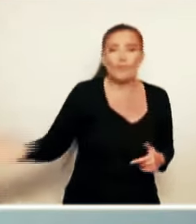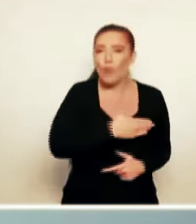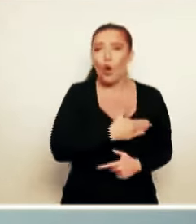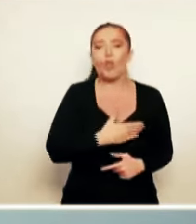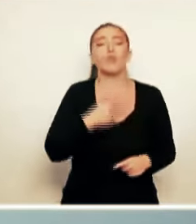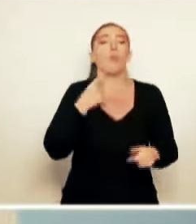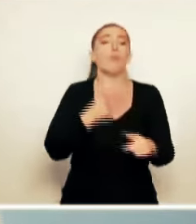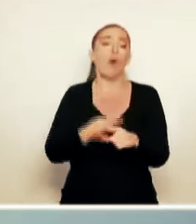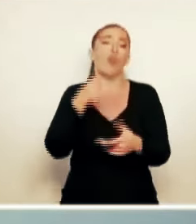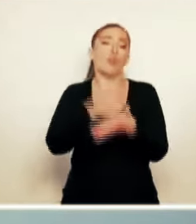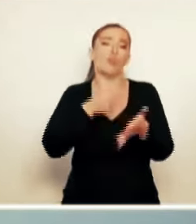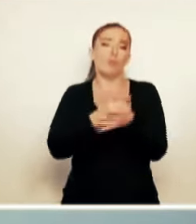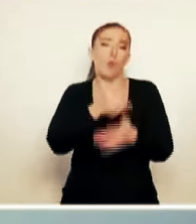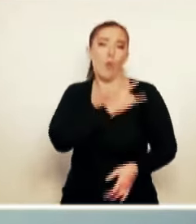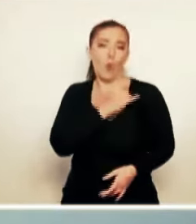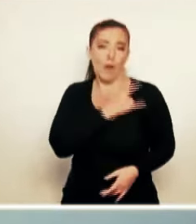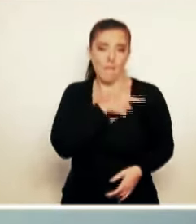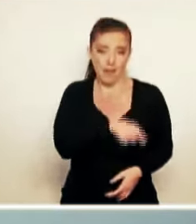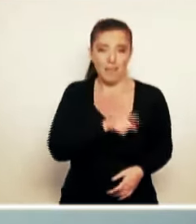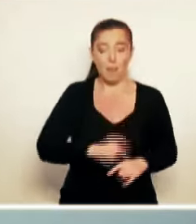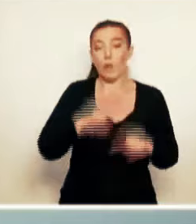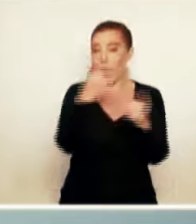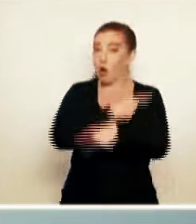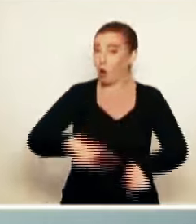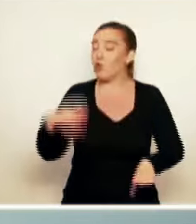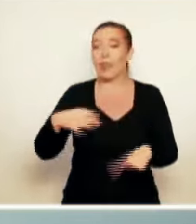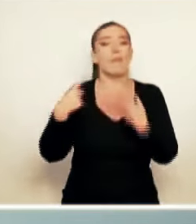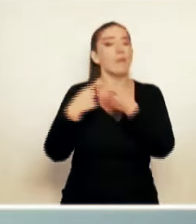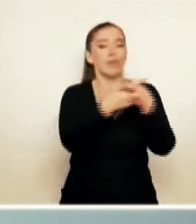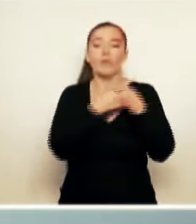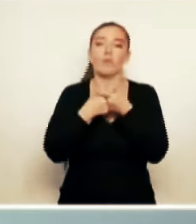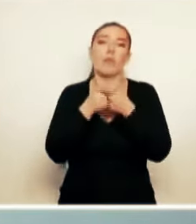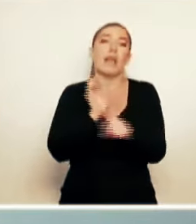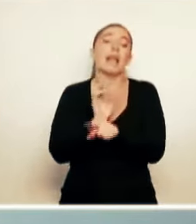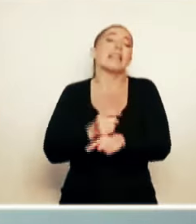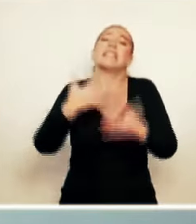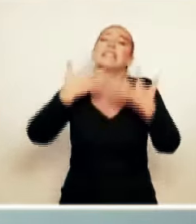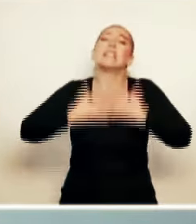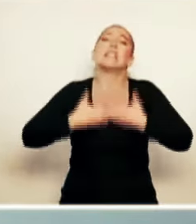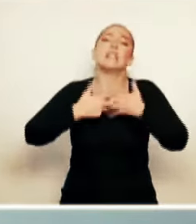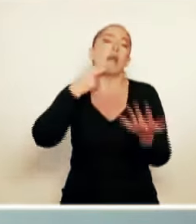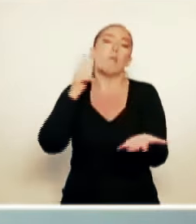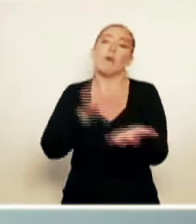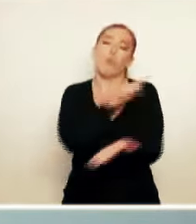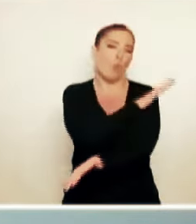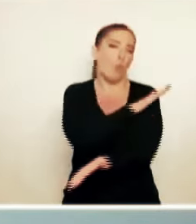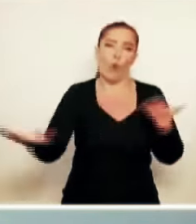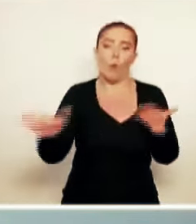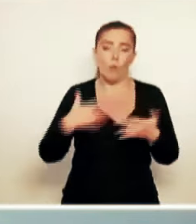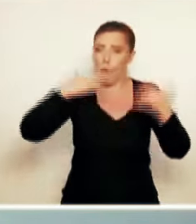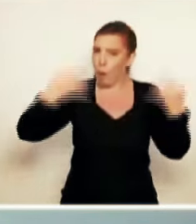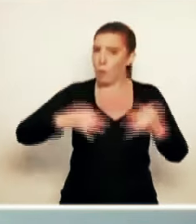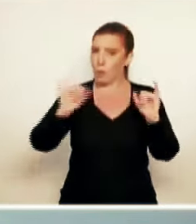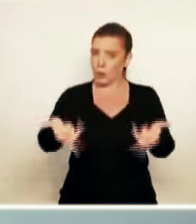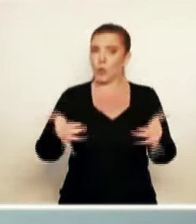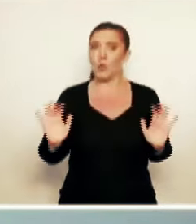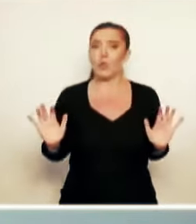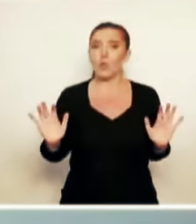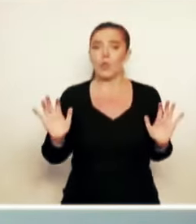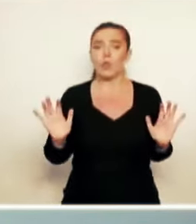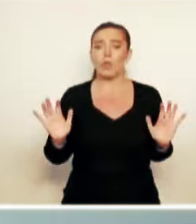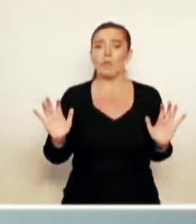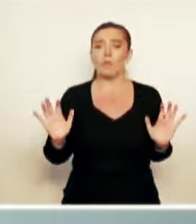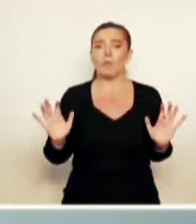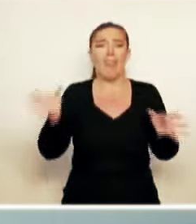por la universidad. Porque también entre las cosas que tenemos que discutir es un sistema tributario nuevo. Es cierto,